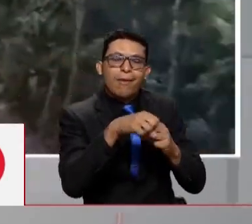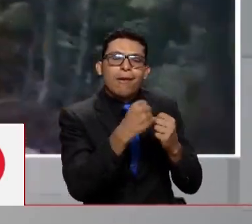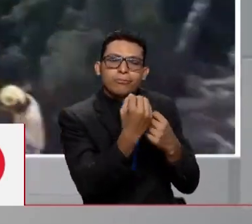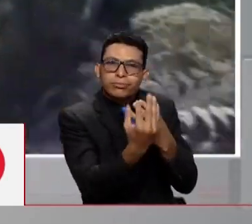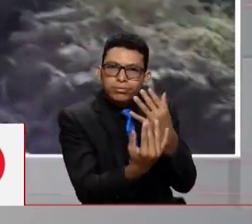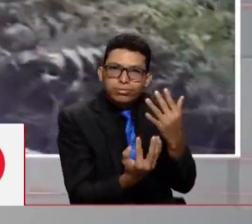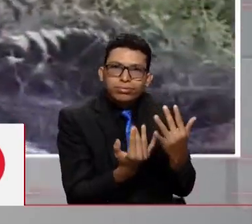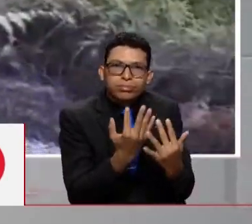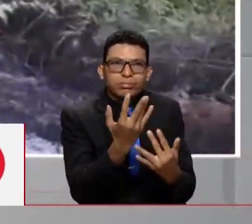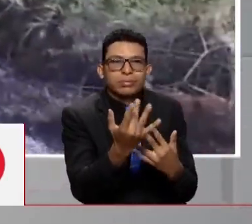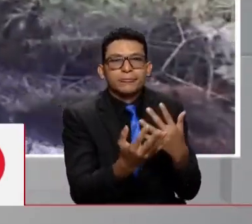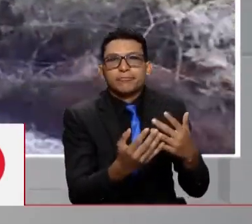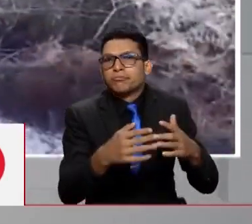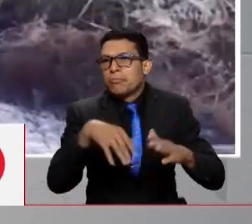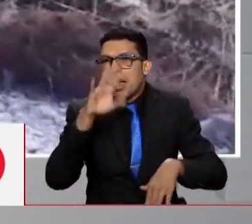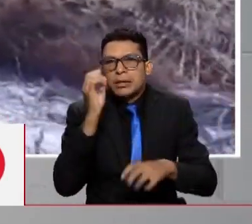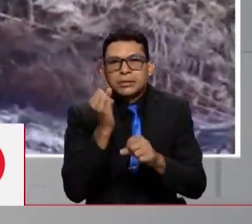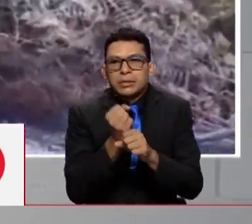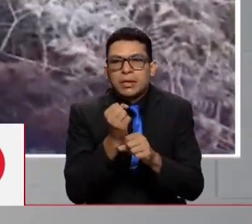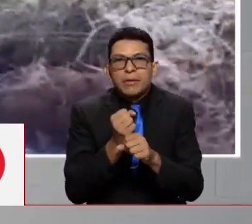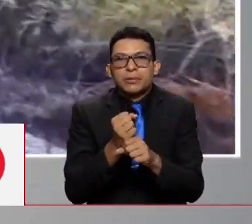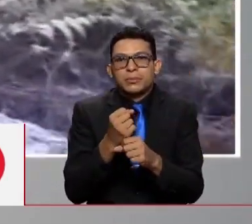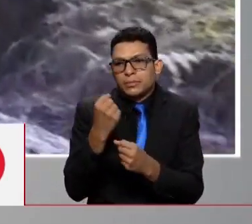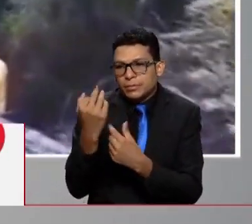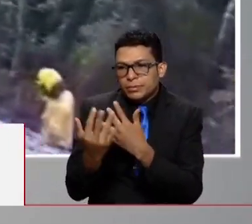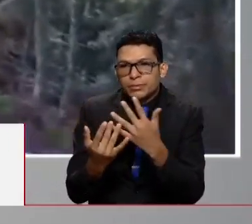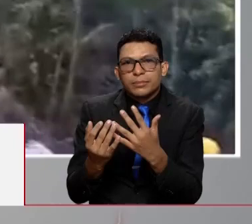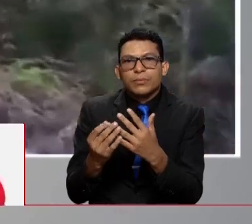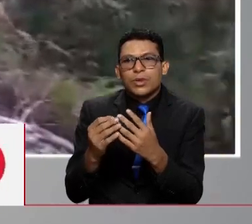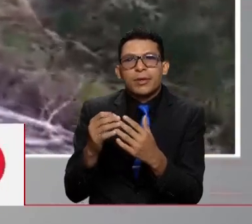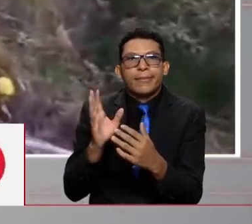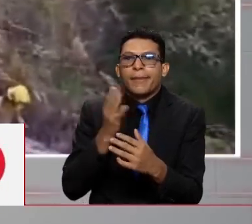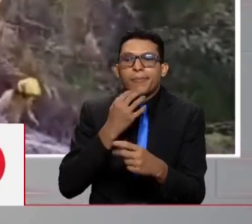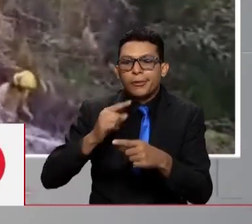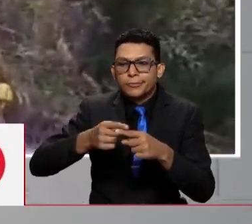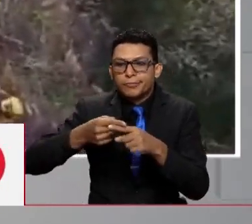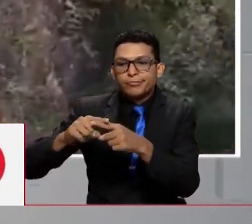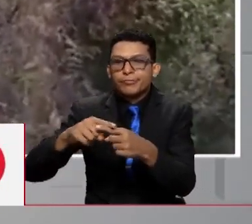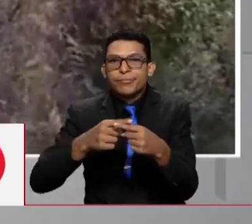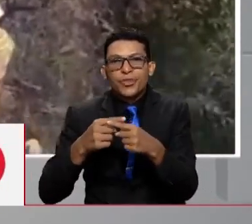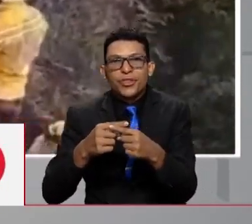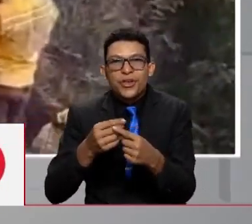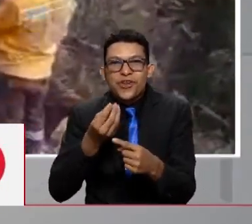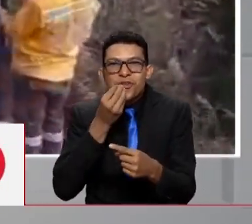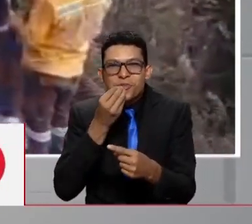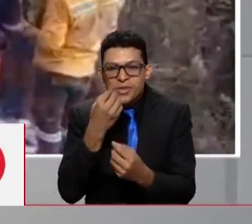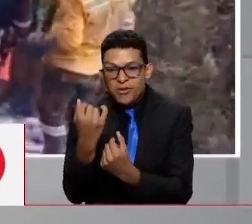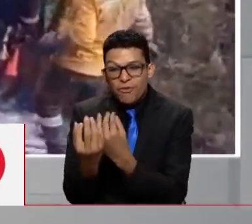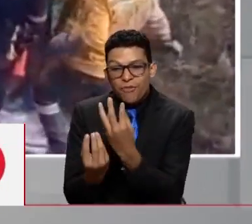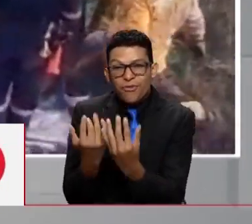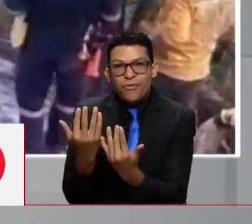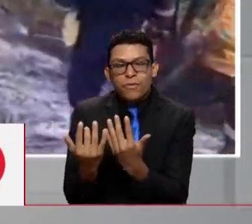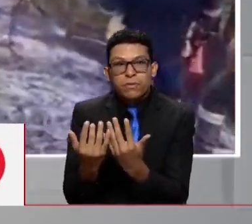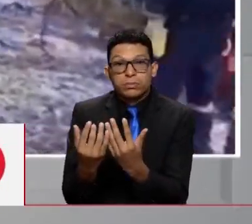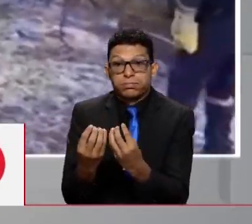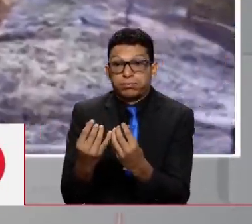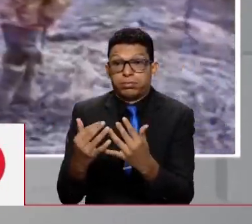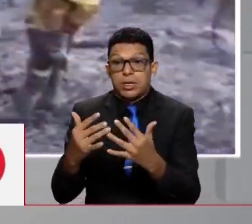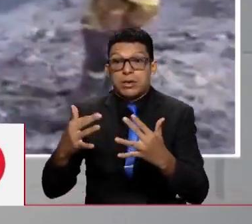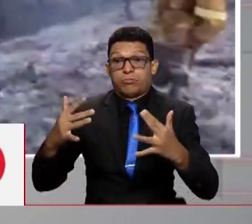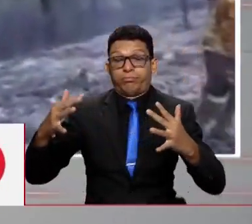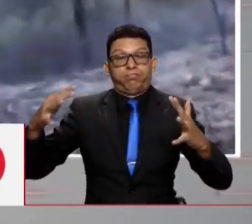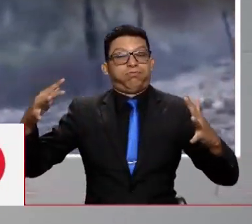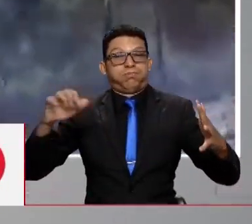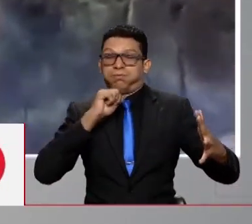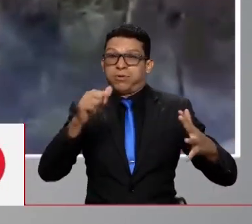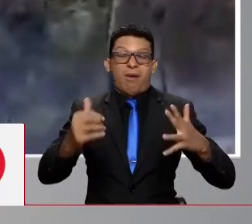adelantando algún tipo de labor lúdica, preparando el sancocho, etc. Esto genera un incendio que se vuelve